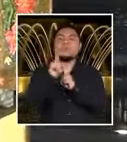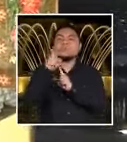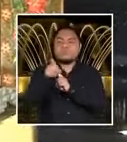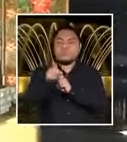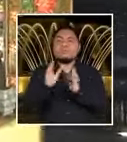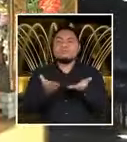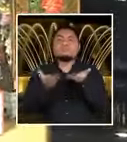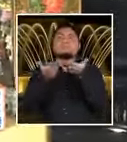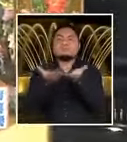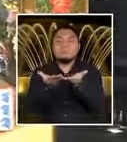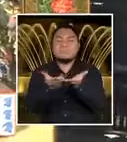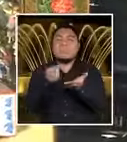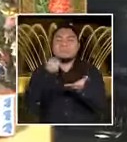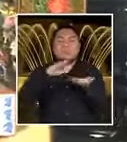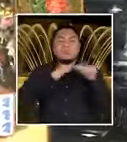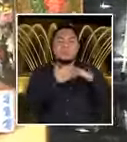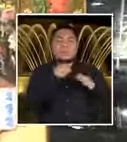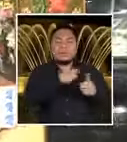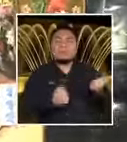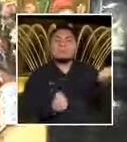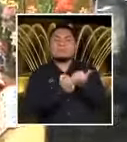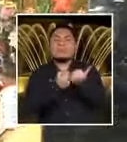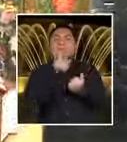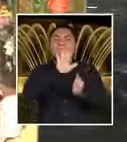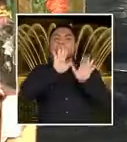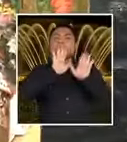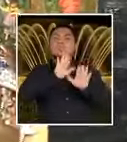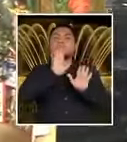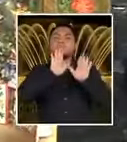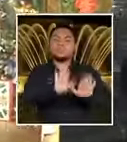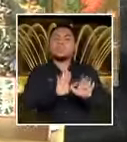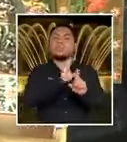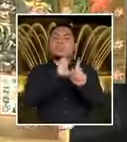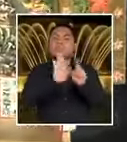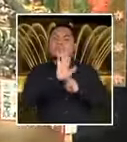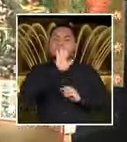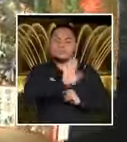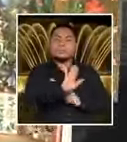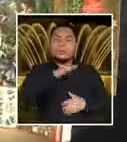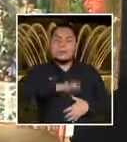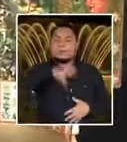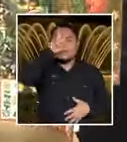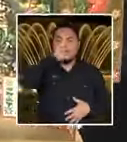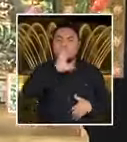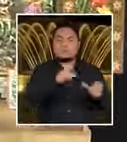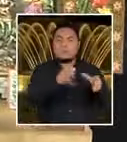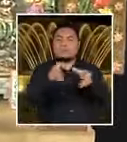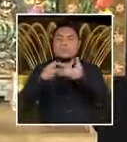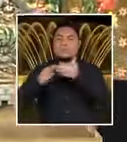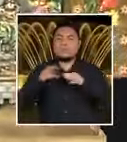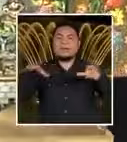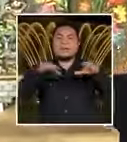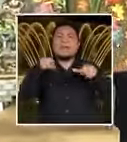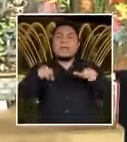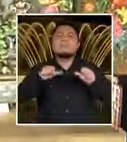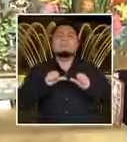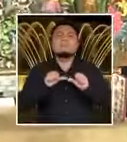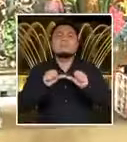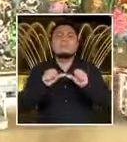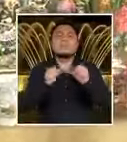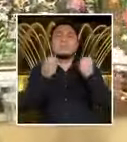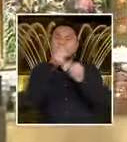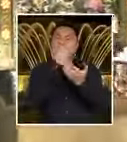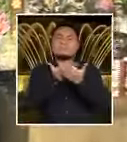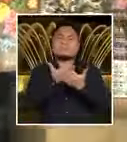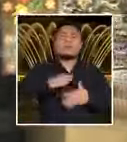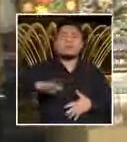han ayudado a que el patrimonio también histórico, cultural que tenemos se haya preservado y conservado en